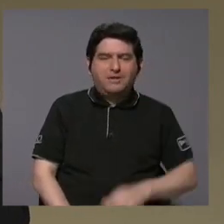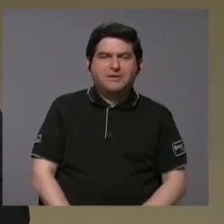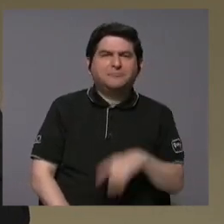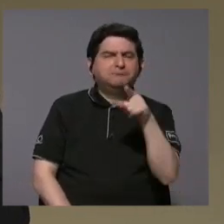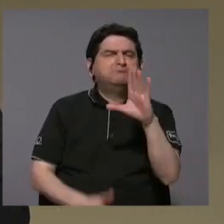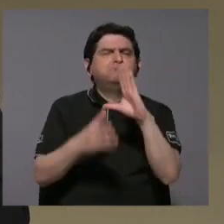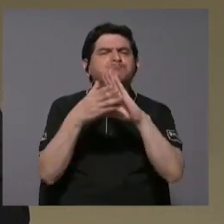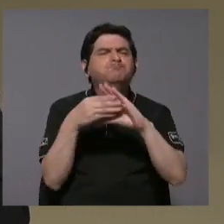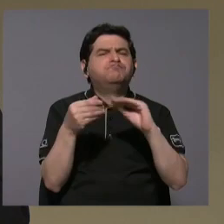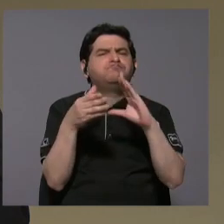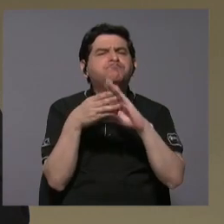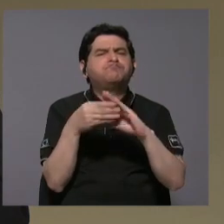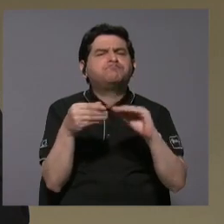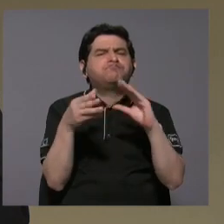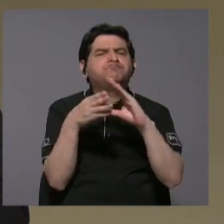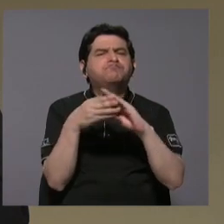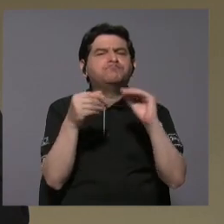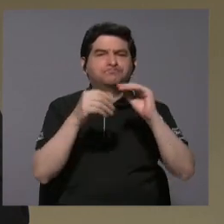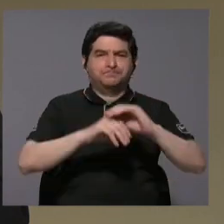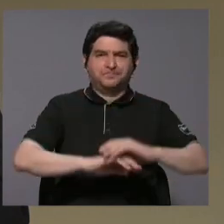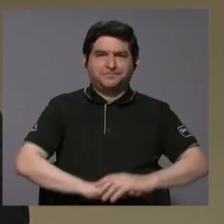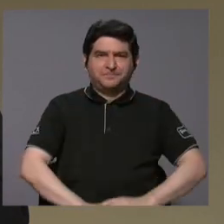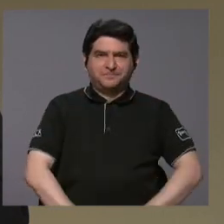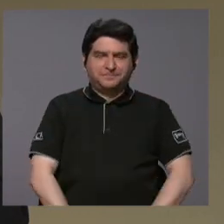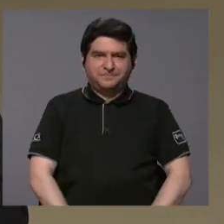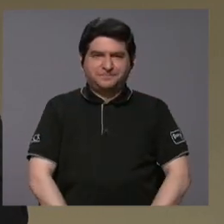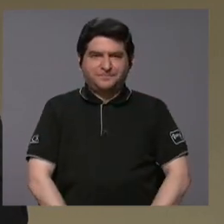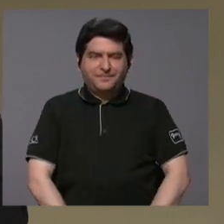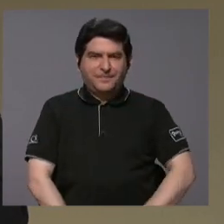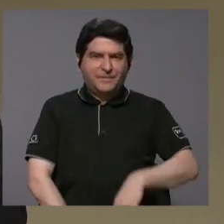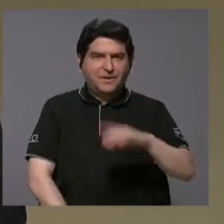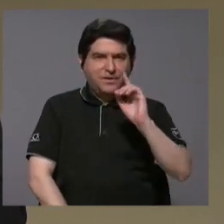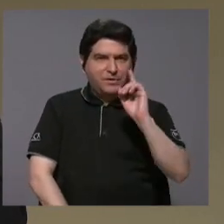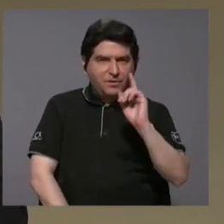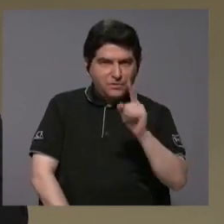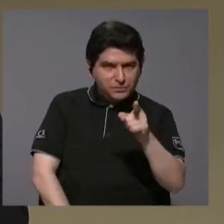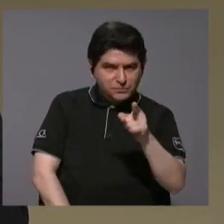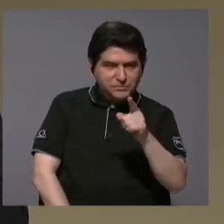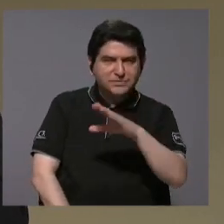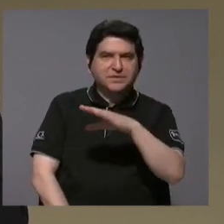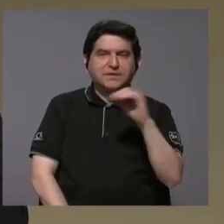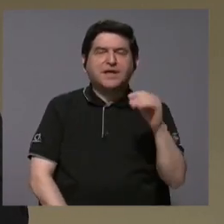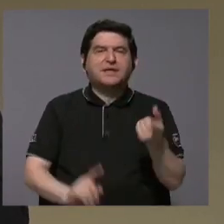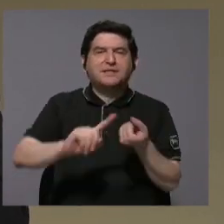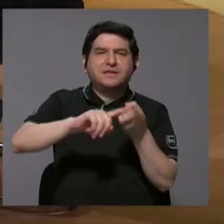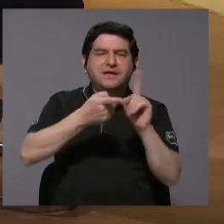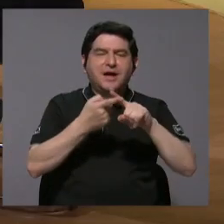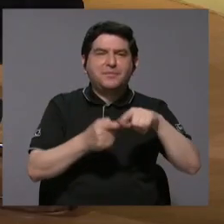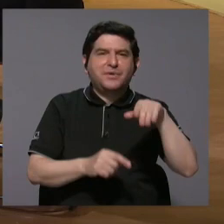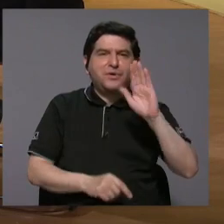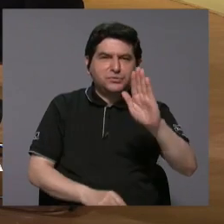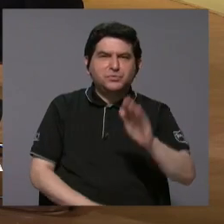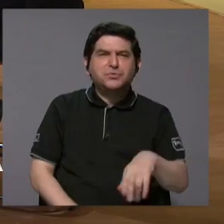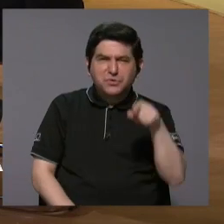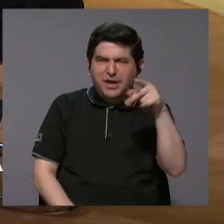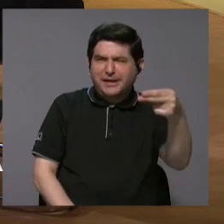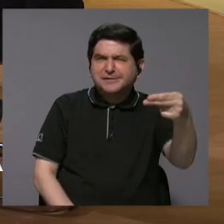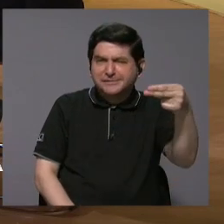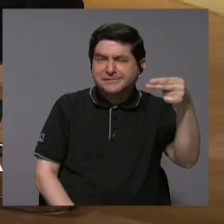cuéntenos de cuando usted y un amigo suyo, creo que así fue la historia,